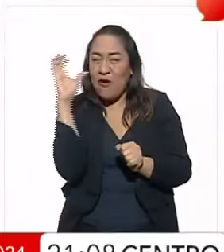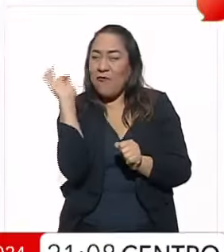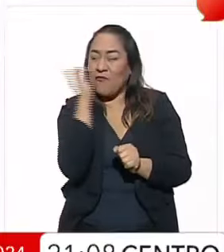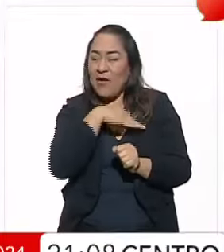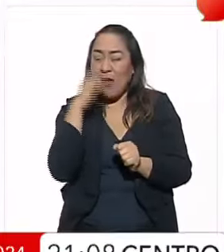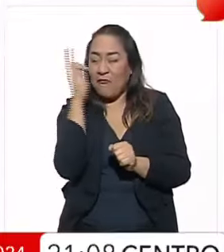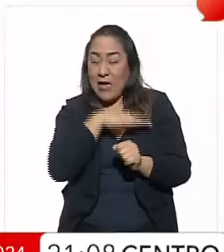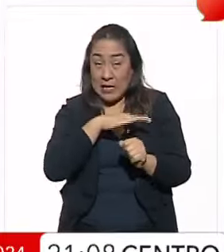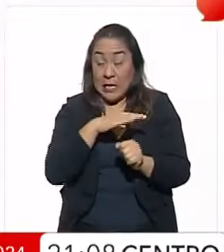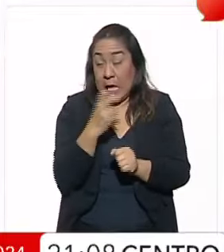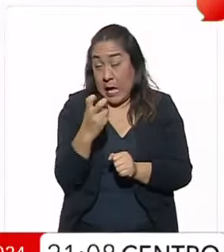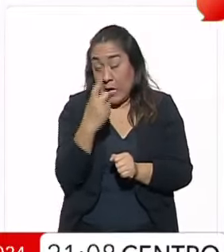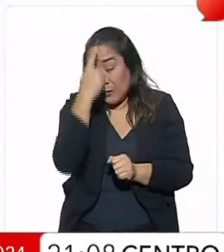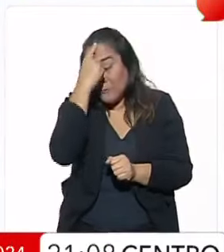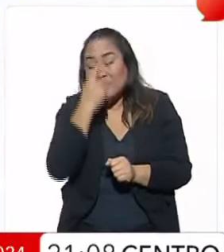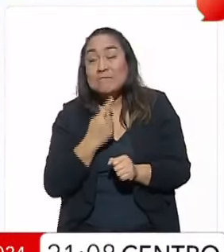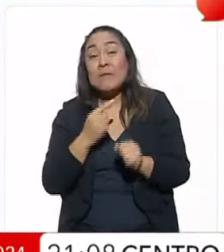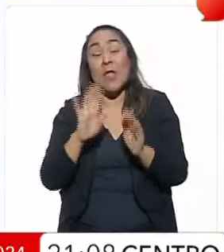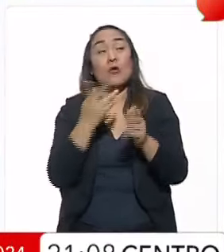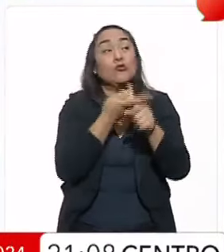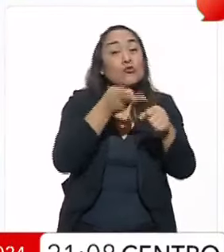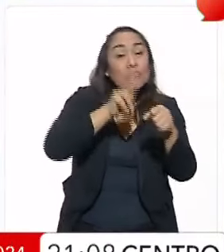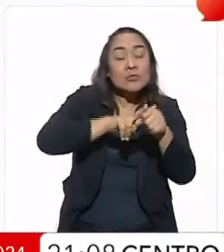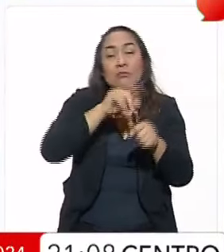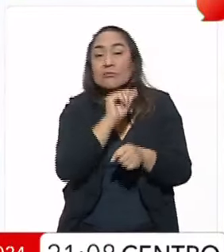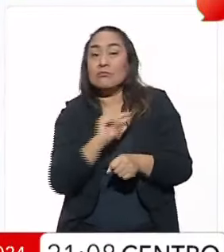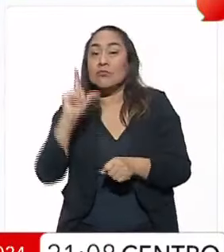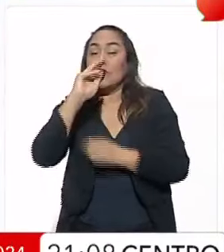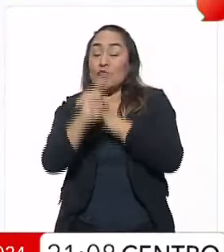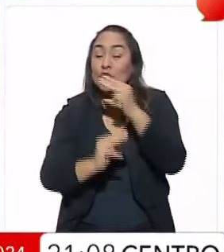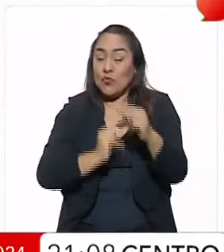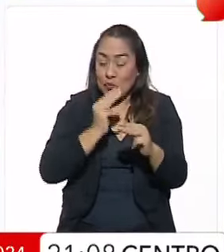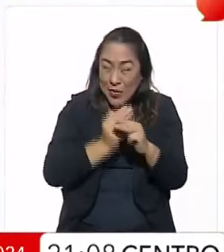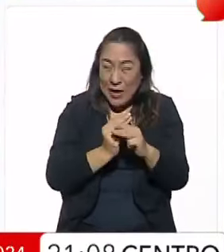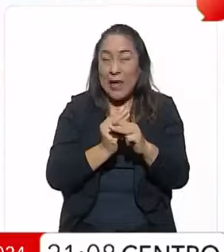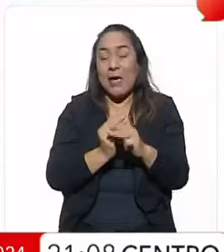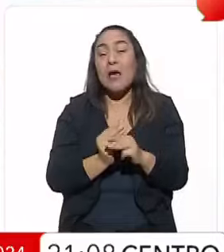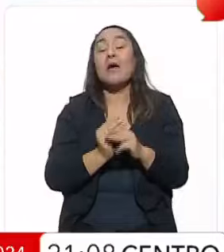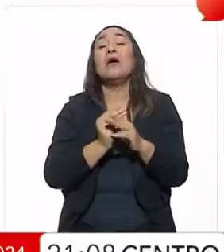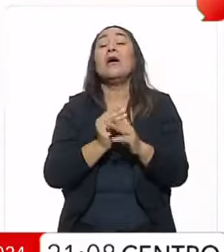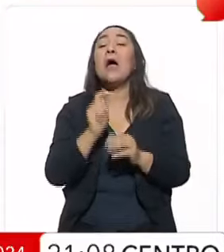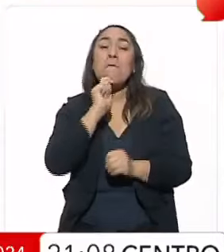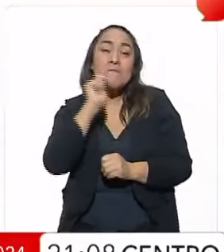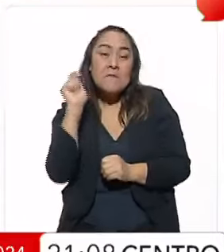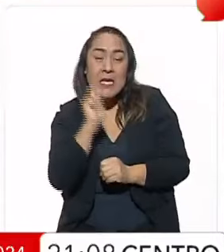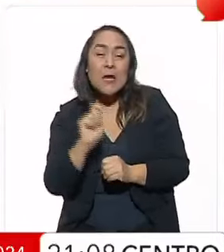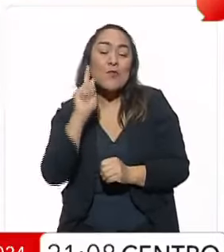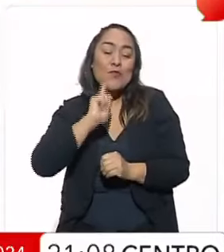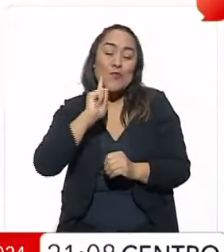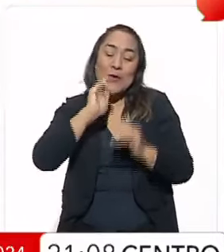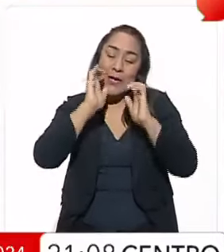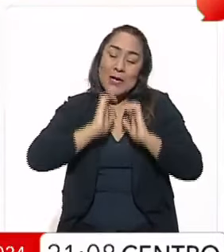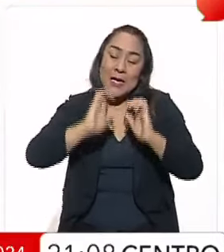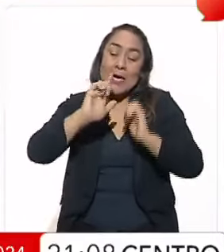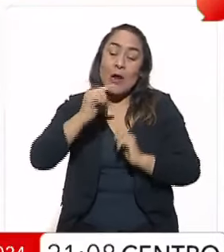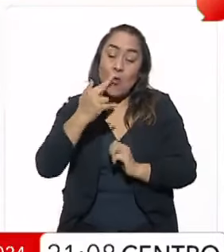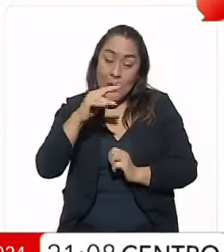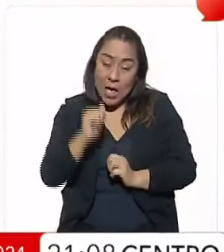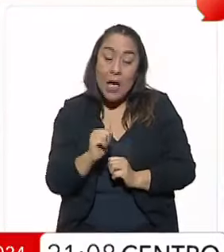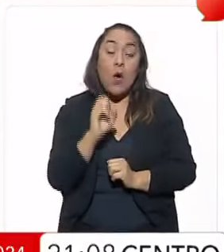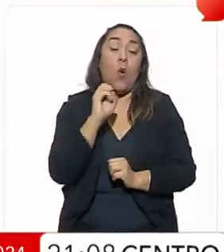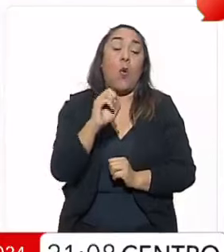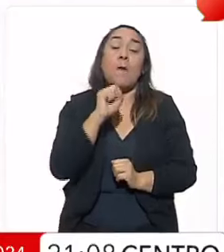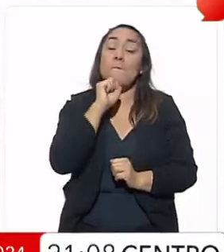las que supuestamente posaba en algunos hospitales de renombre mundial, mantenía una relación de amistad con la cantante Laura Pausini, o